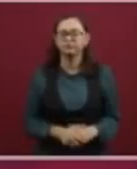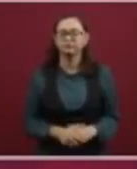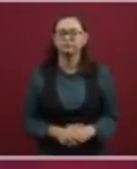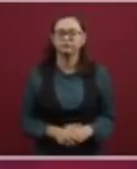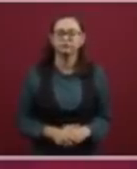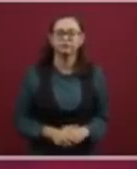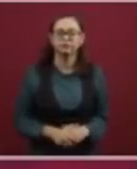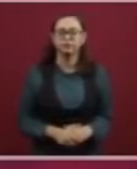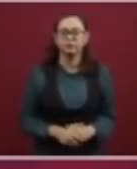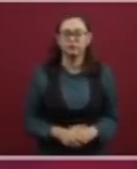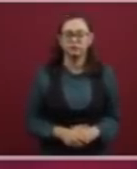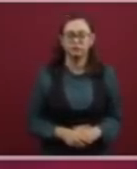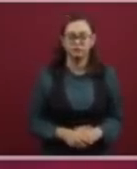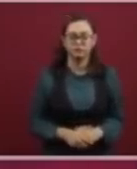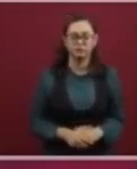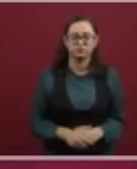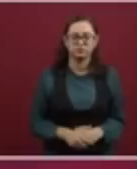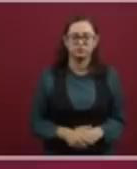nosotros